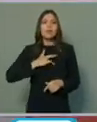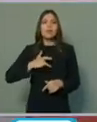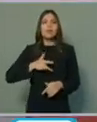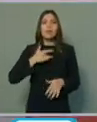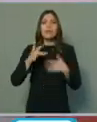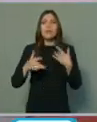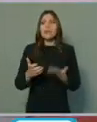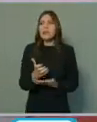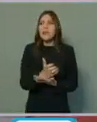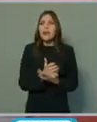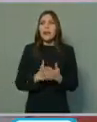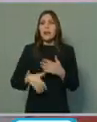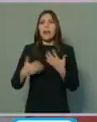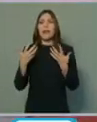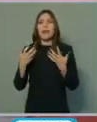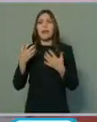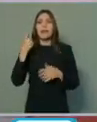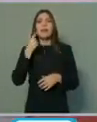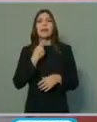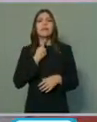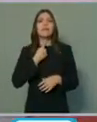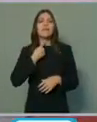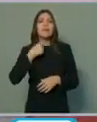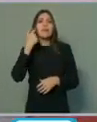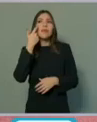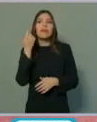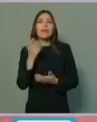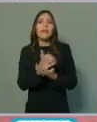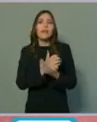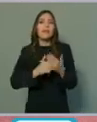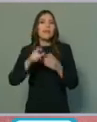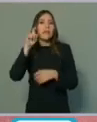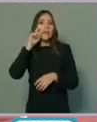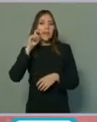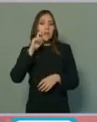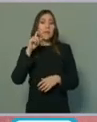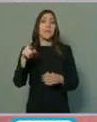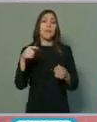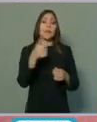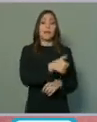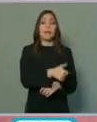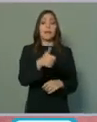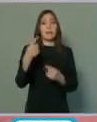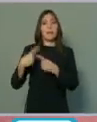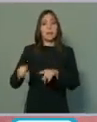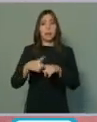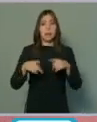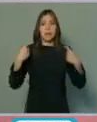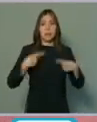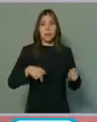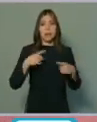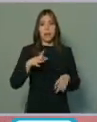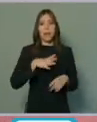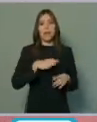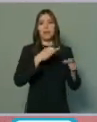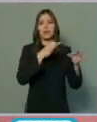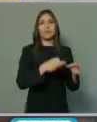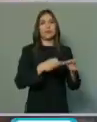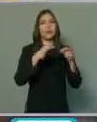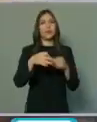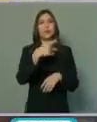eventualmente tener una relación o un evento sexual. Cada persona evidentemente tiene un mapa muy